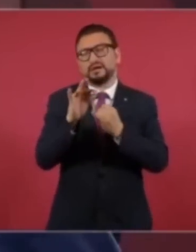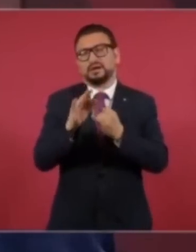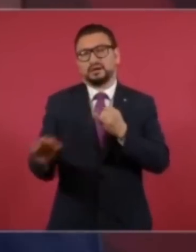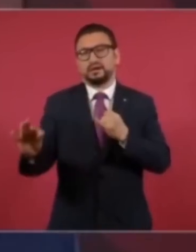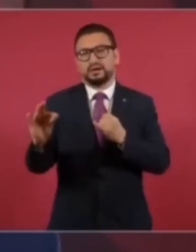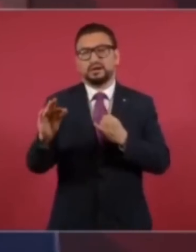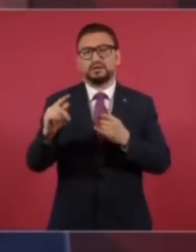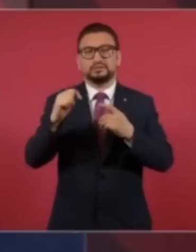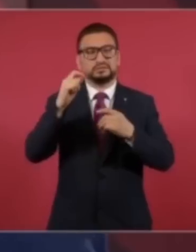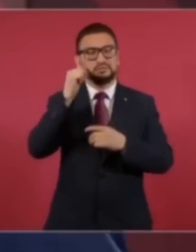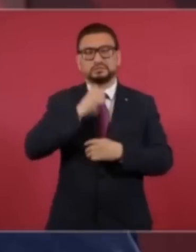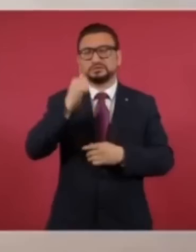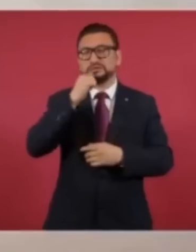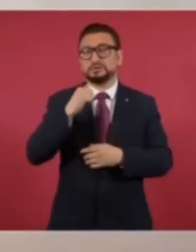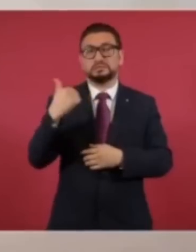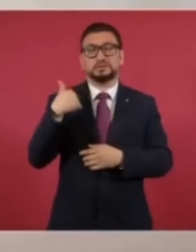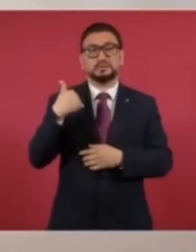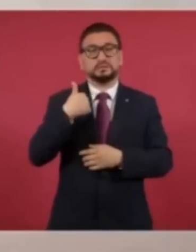me iban a decir